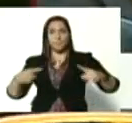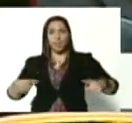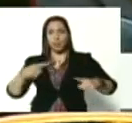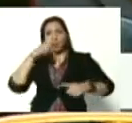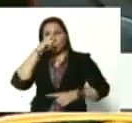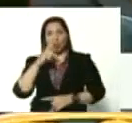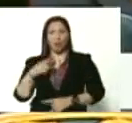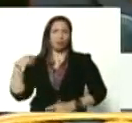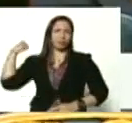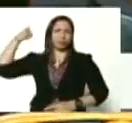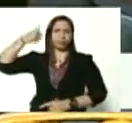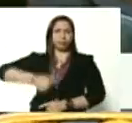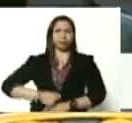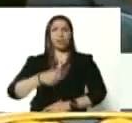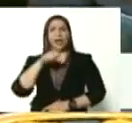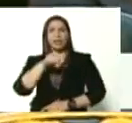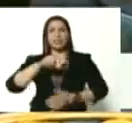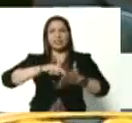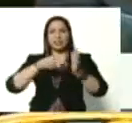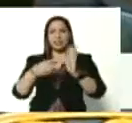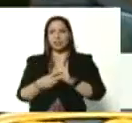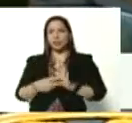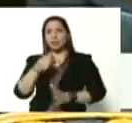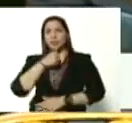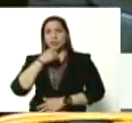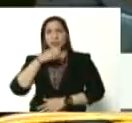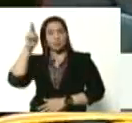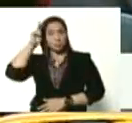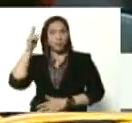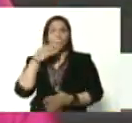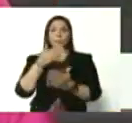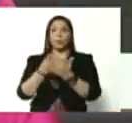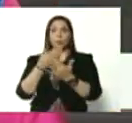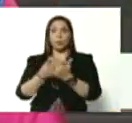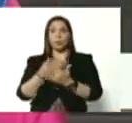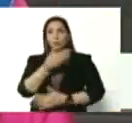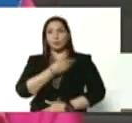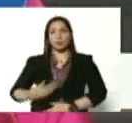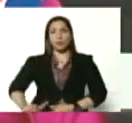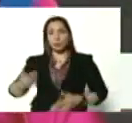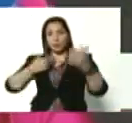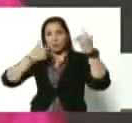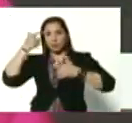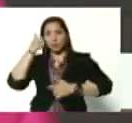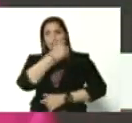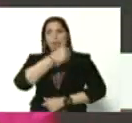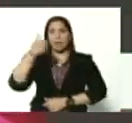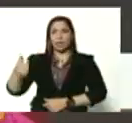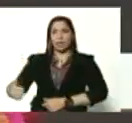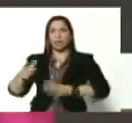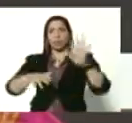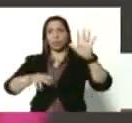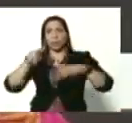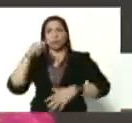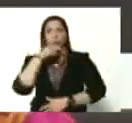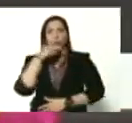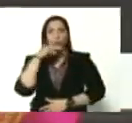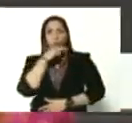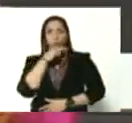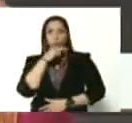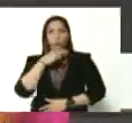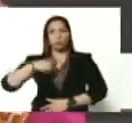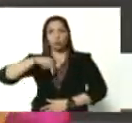sentido de la resistencia indígena propuesta al presidente chávez cada 12 de octubre por nuestra querida